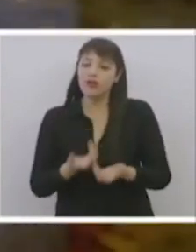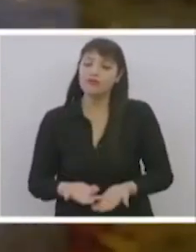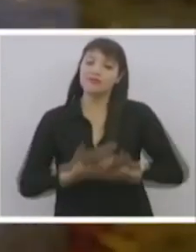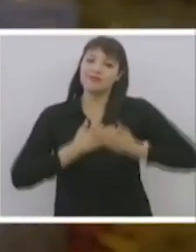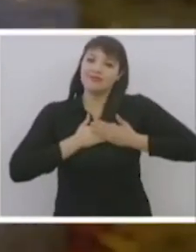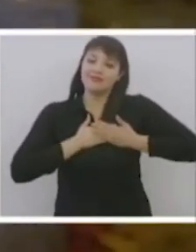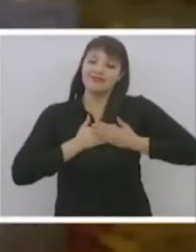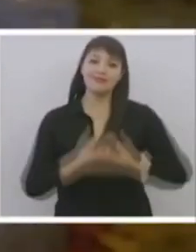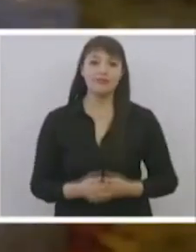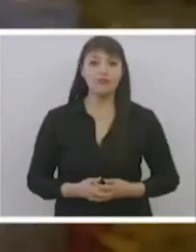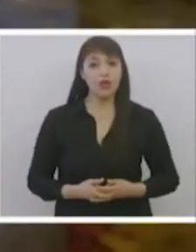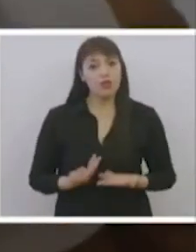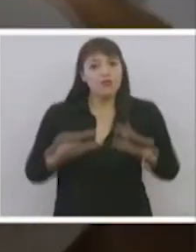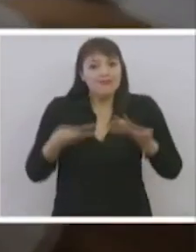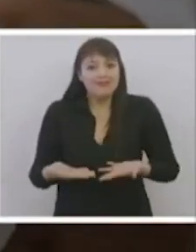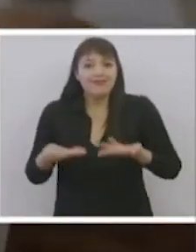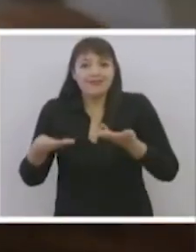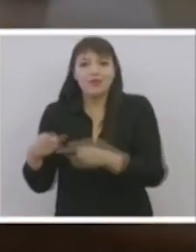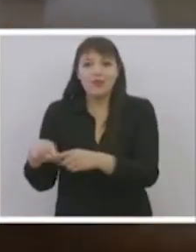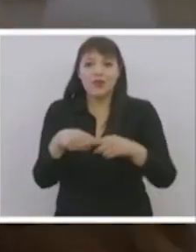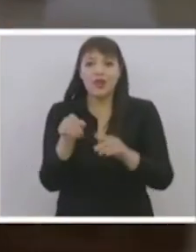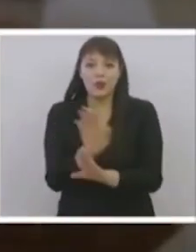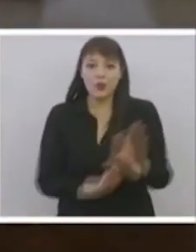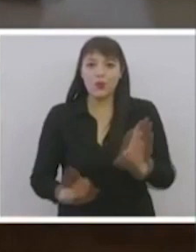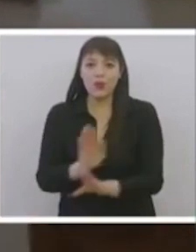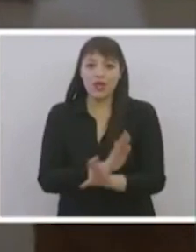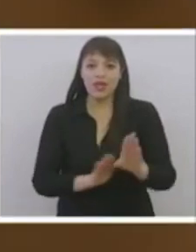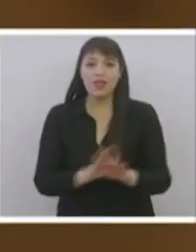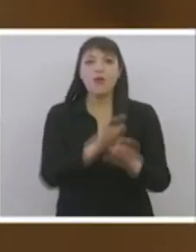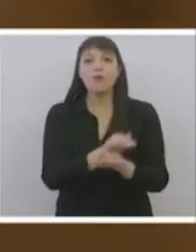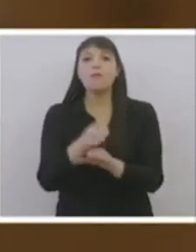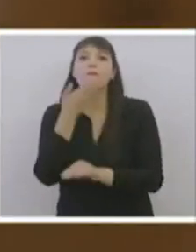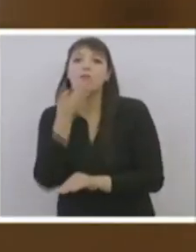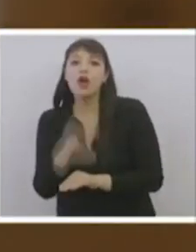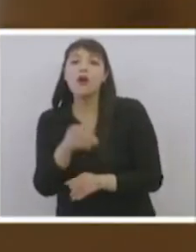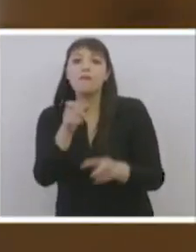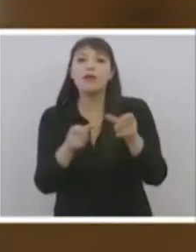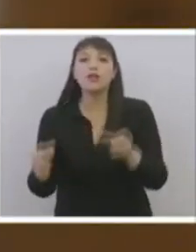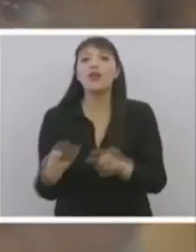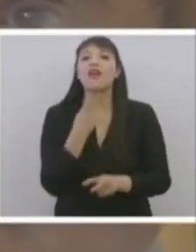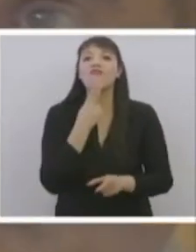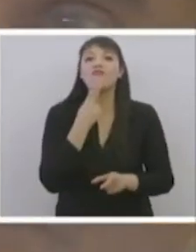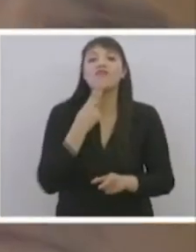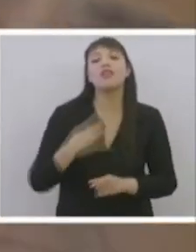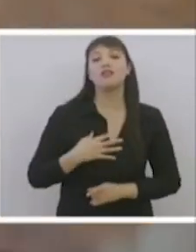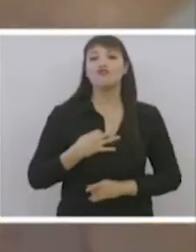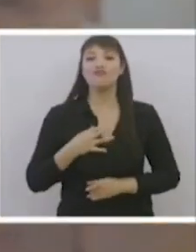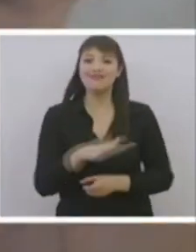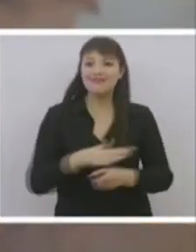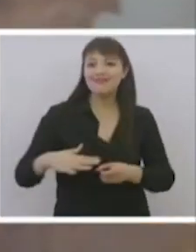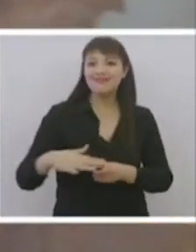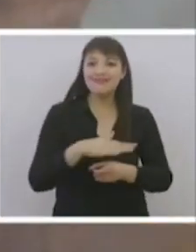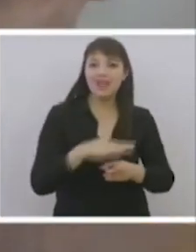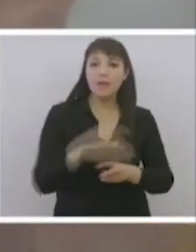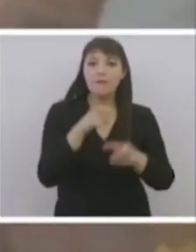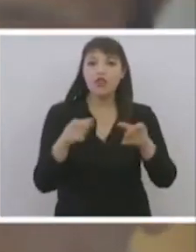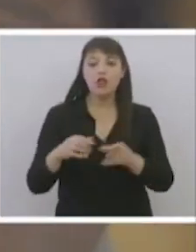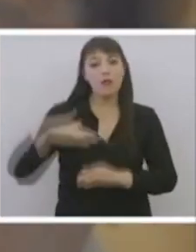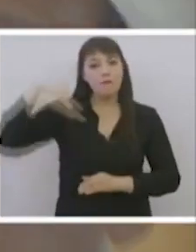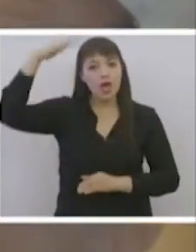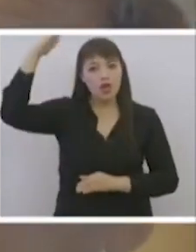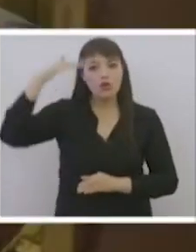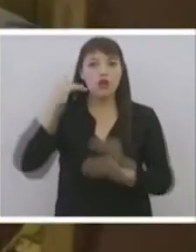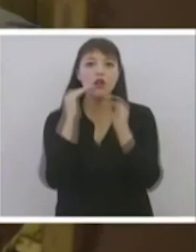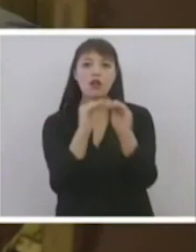cuanto al programa de red local de apoyo, les permite tener a las familias unos espacios donde cuente con el apoyo de asistencia